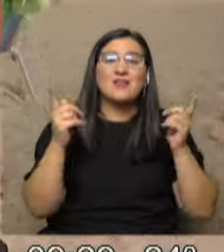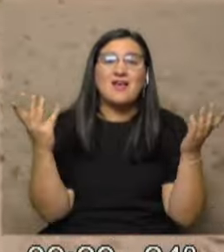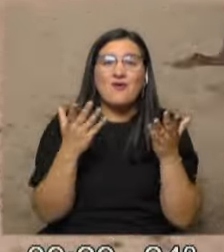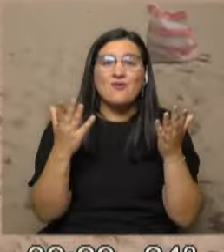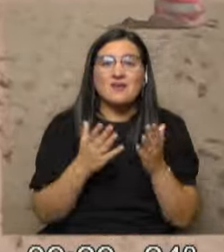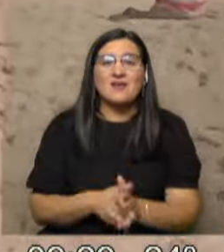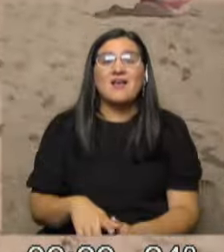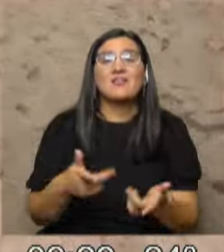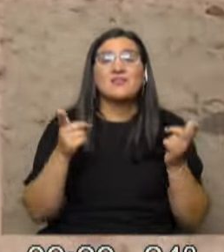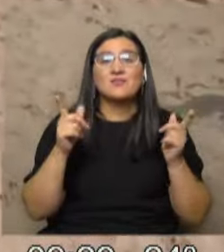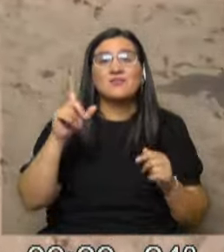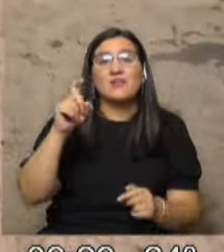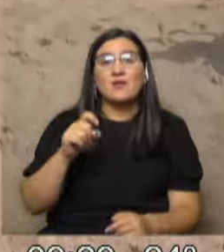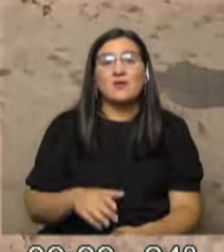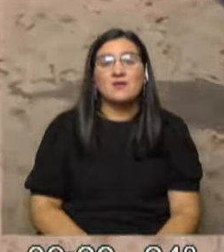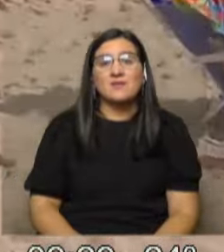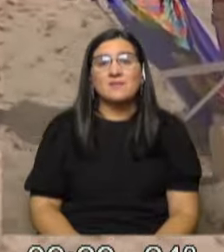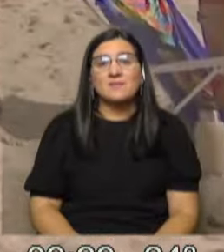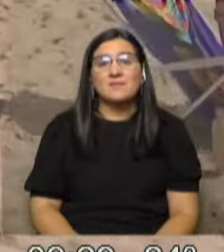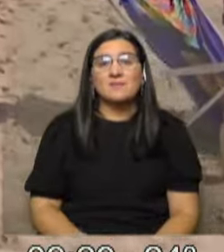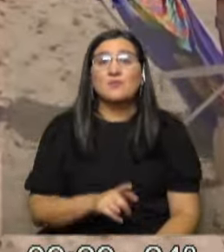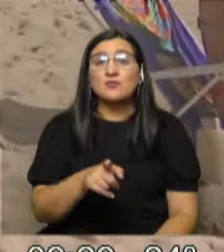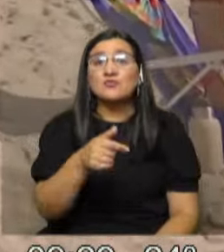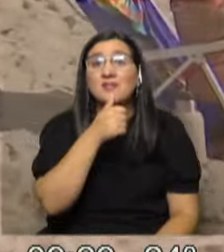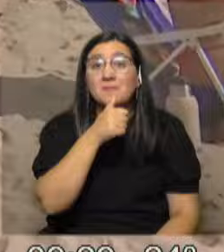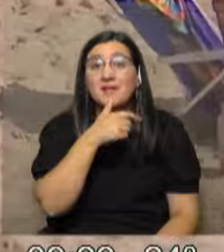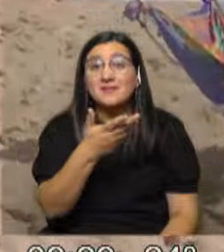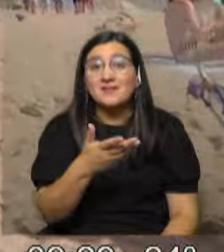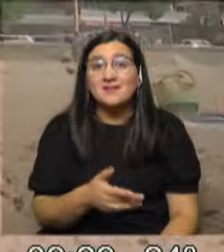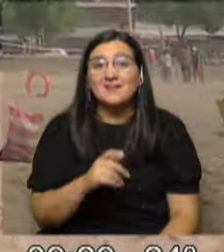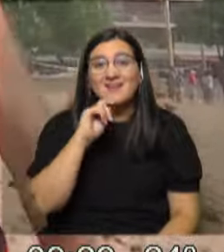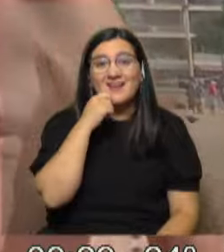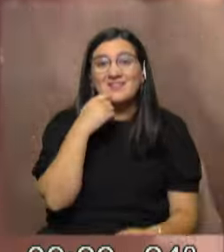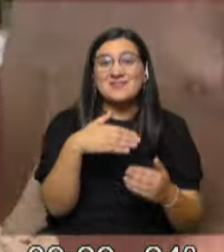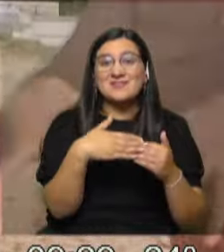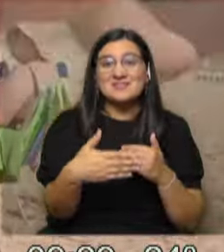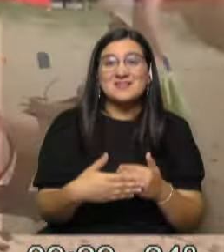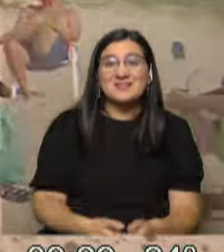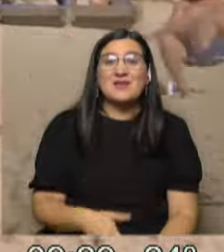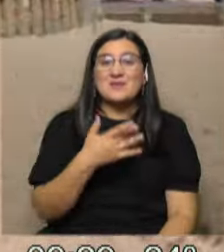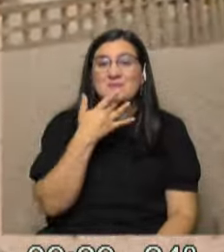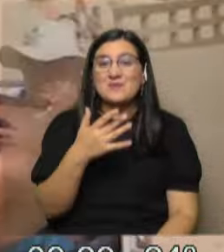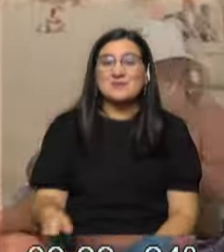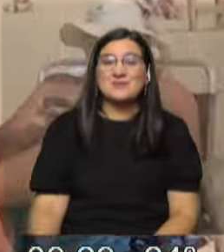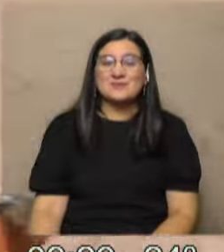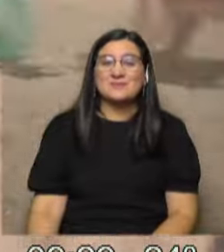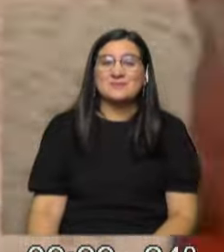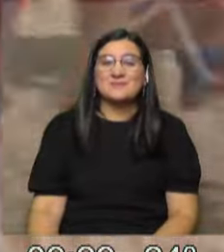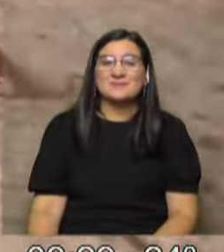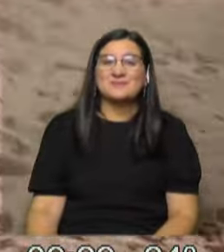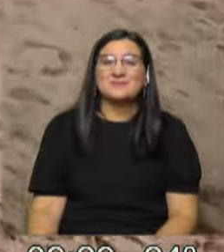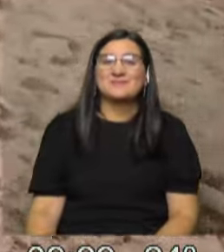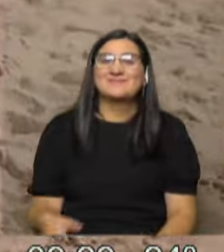disfrutar de la agüita. El del mate. Bien, vamos arriba. Qué lindo el vecino, Fito. Hermoso, hermoso, hermoso, hermoso. ¿Cómo